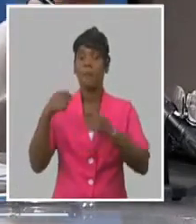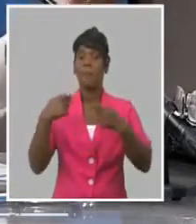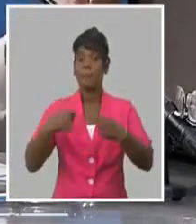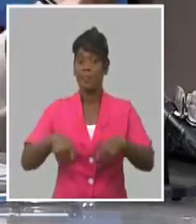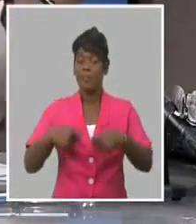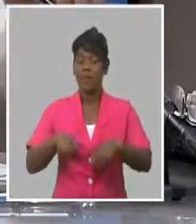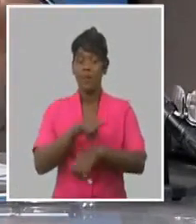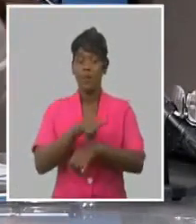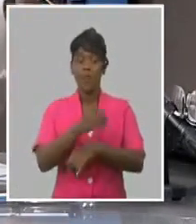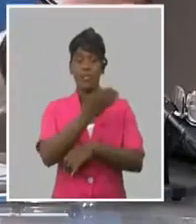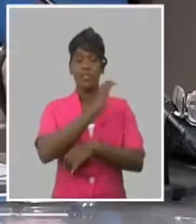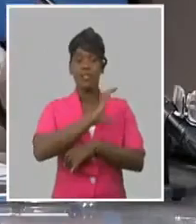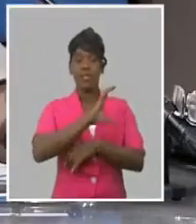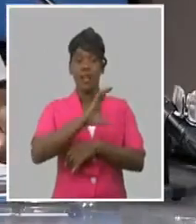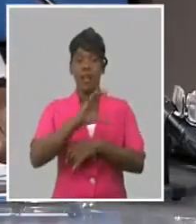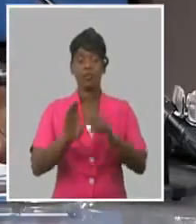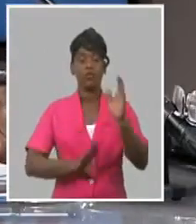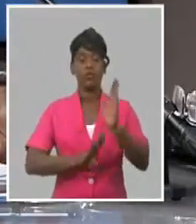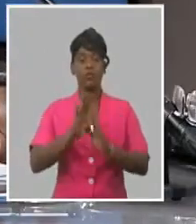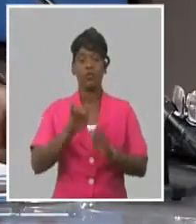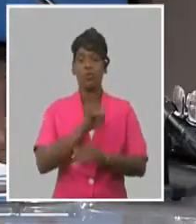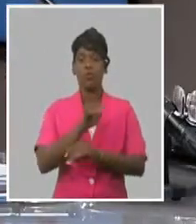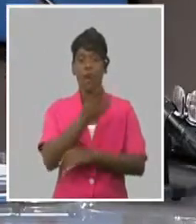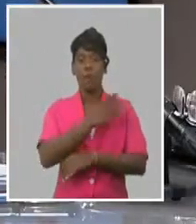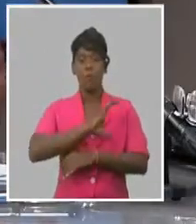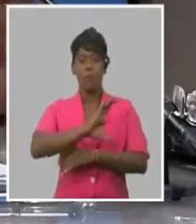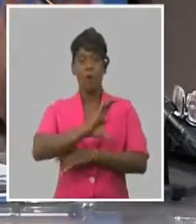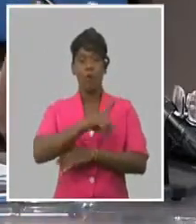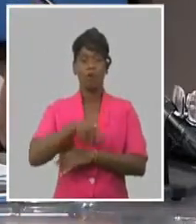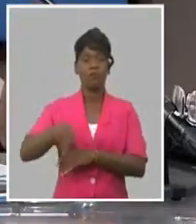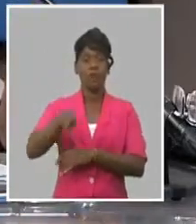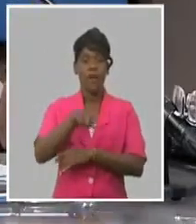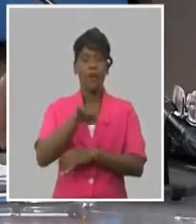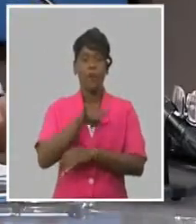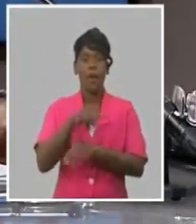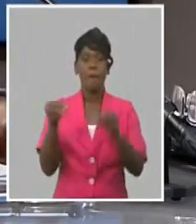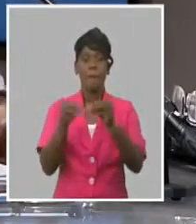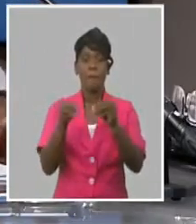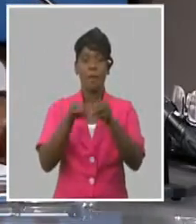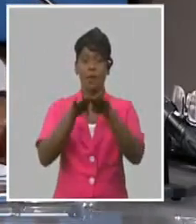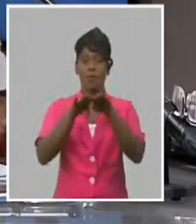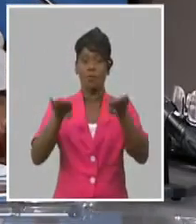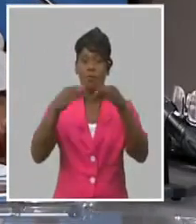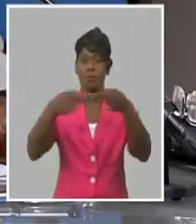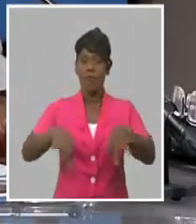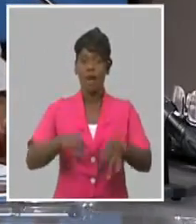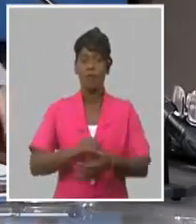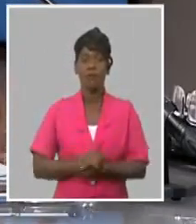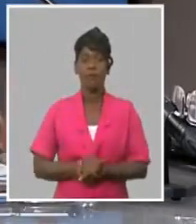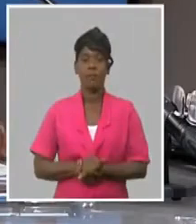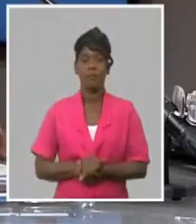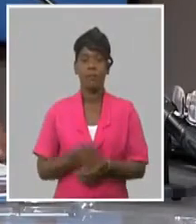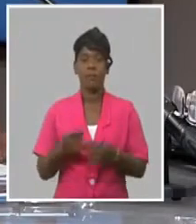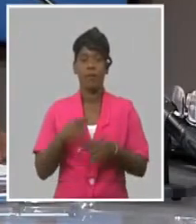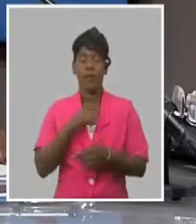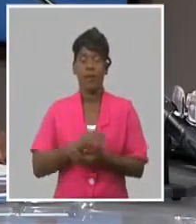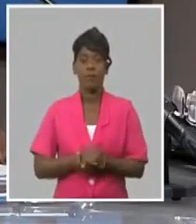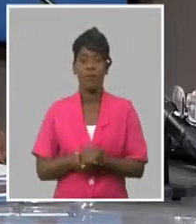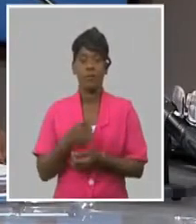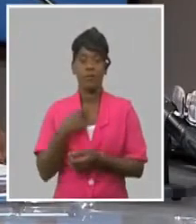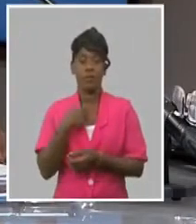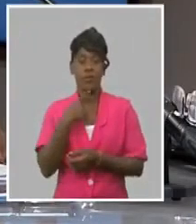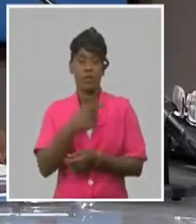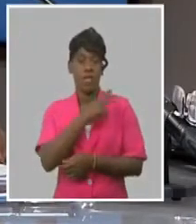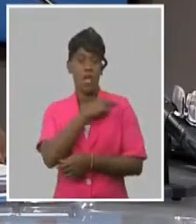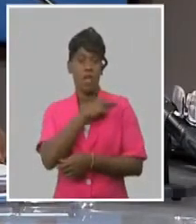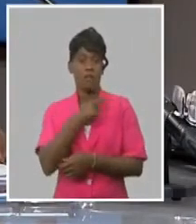y entonces, si no estoy estimulado, no genero más riqueza. Dicho de otra manera, yo no te pago más porque tú no trabajas más.